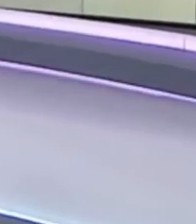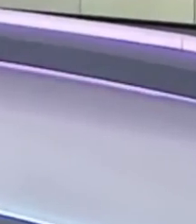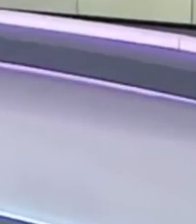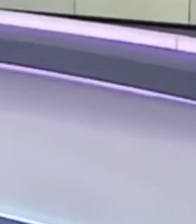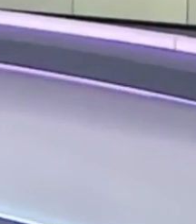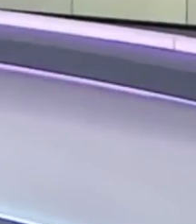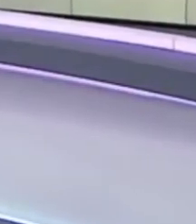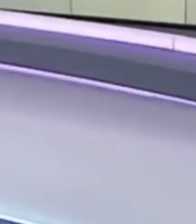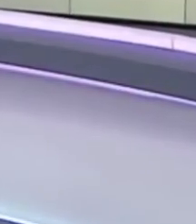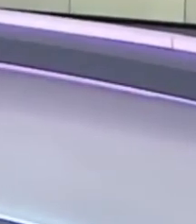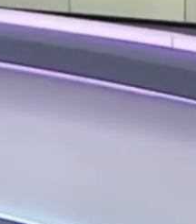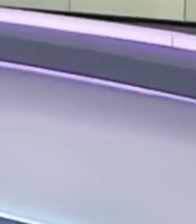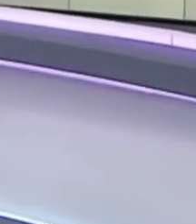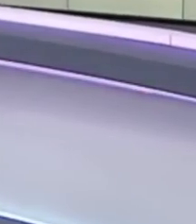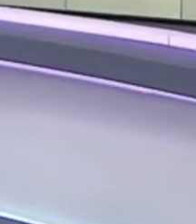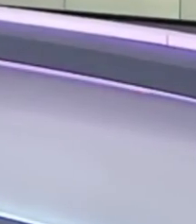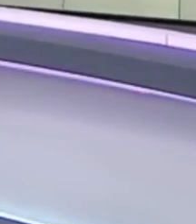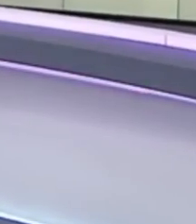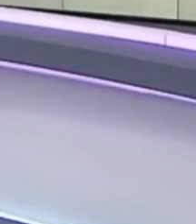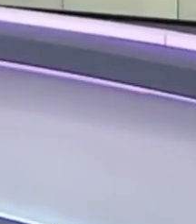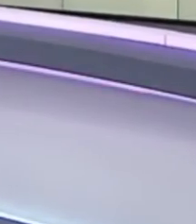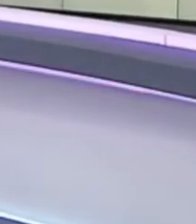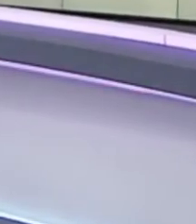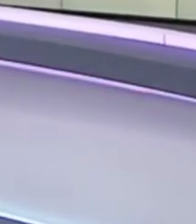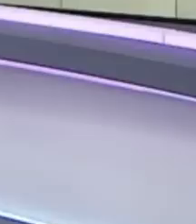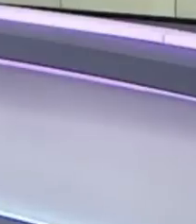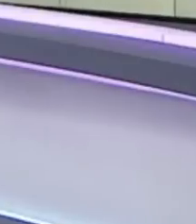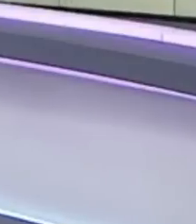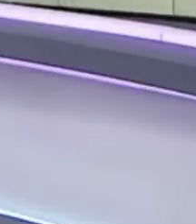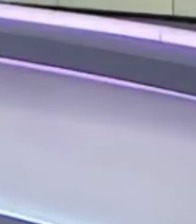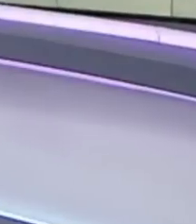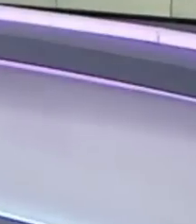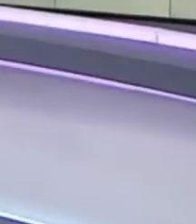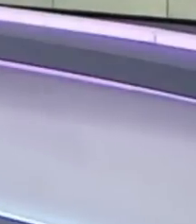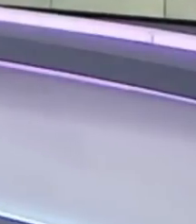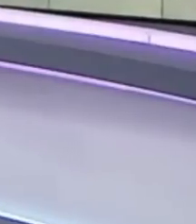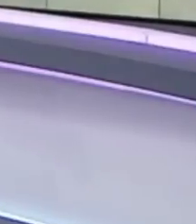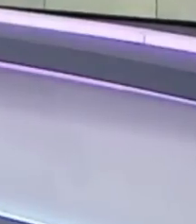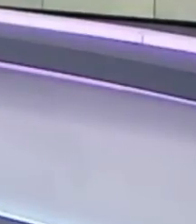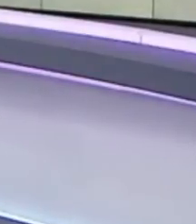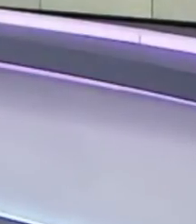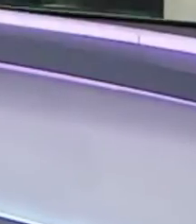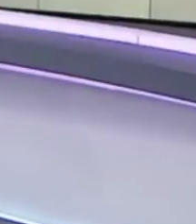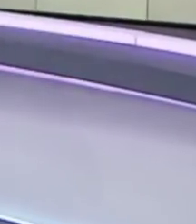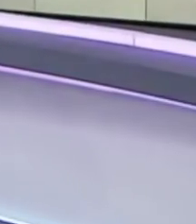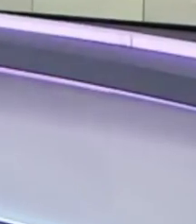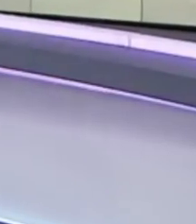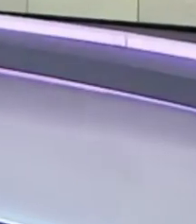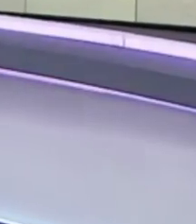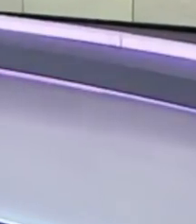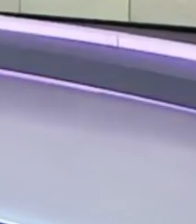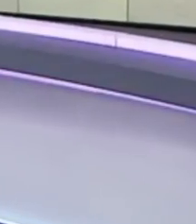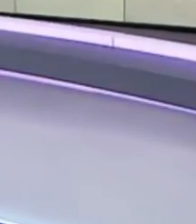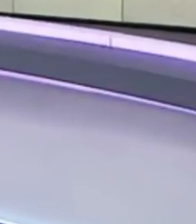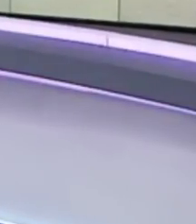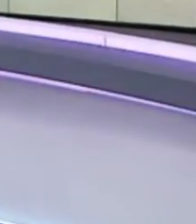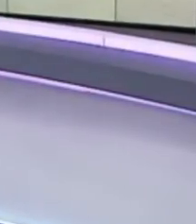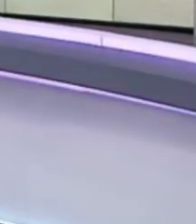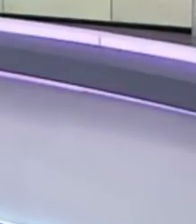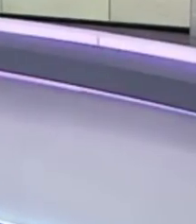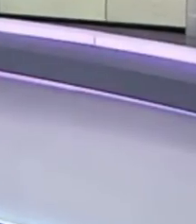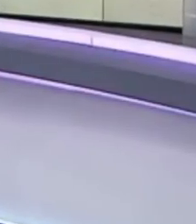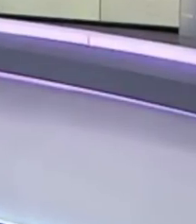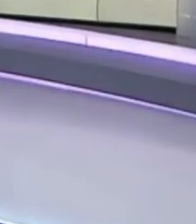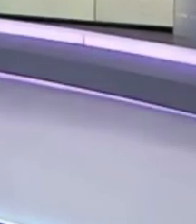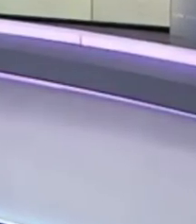connotados fotógrafos chilenos Unidos ellos fueron capaces como lo vemos aquí de retratar nuestra historia reciente y ahora decidieron